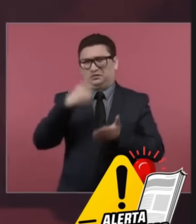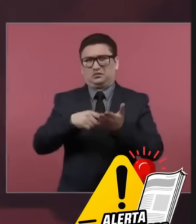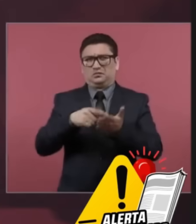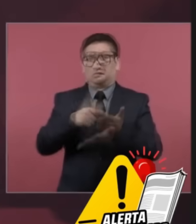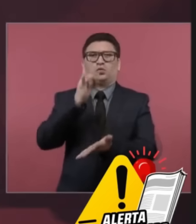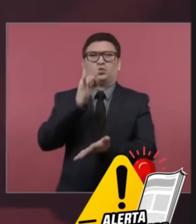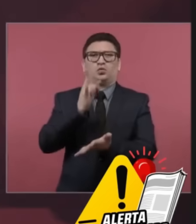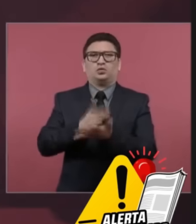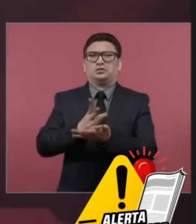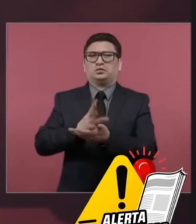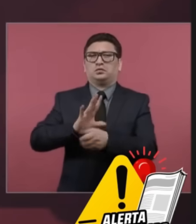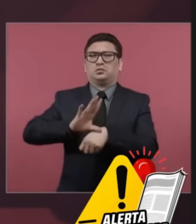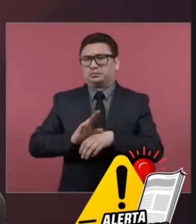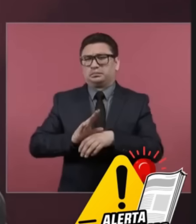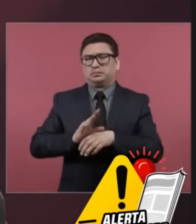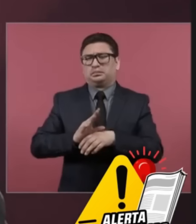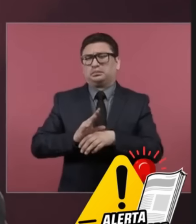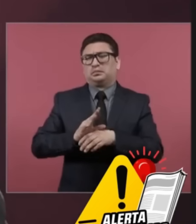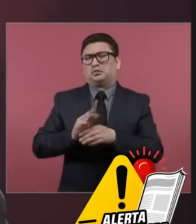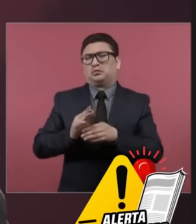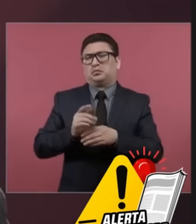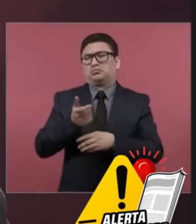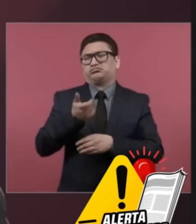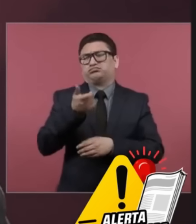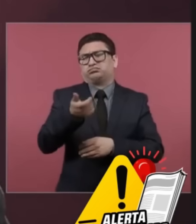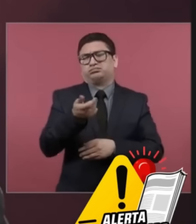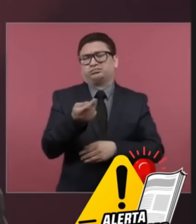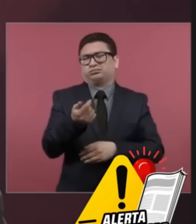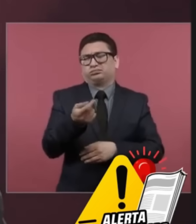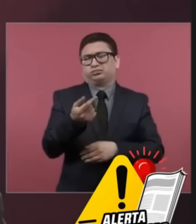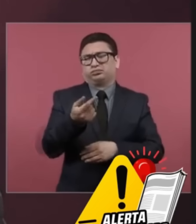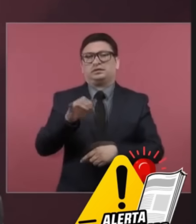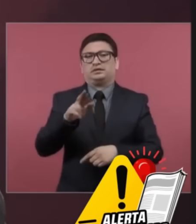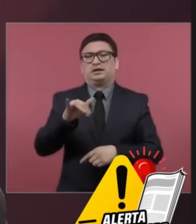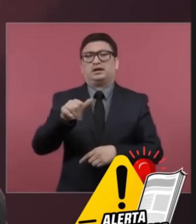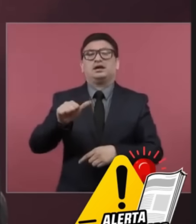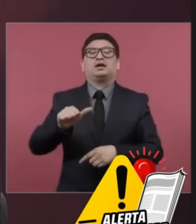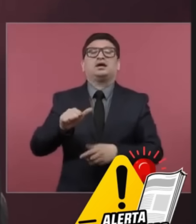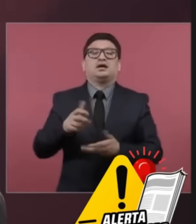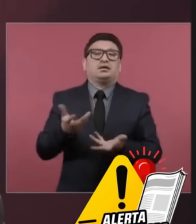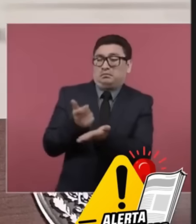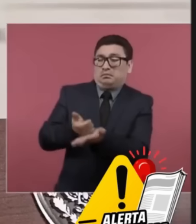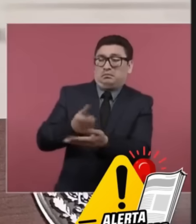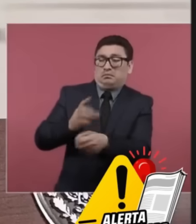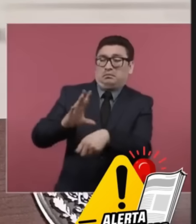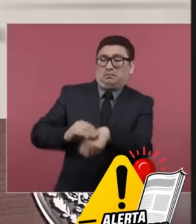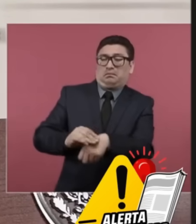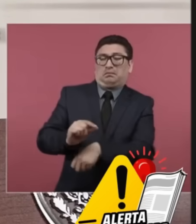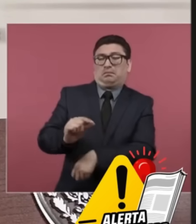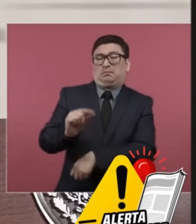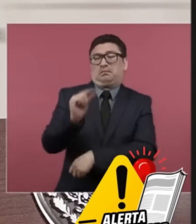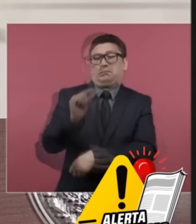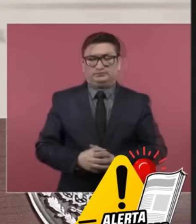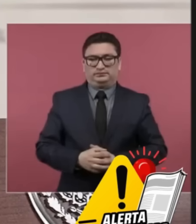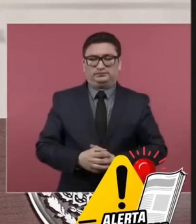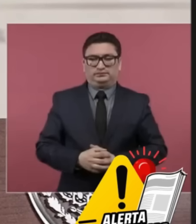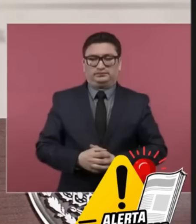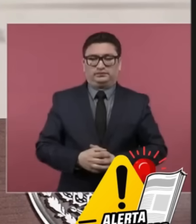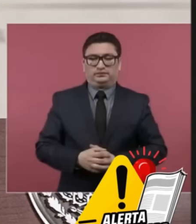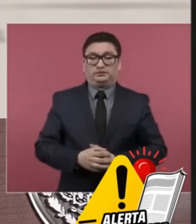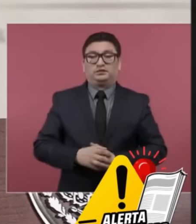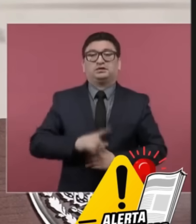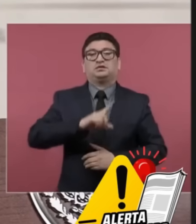derecho muy poco por hectárea, pero era una cantidad menor. Y hubo